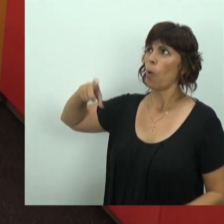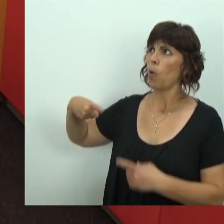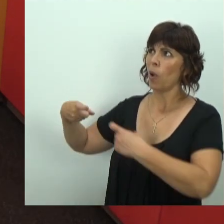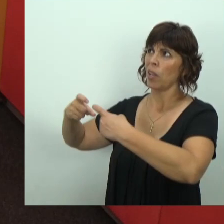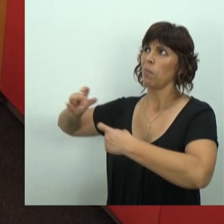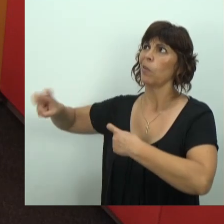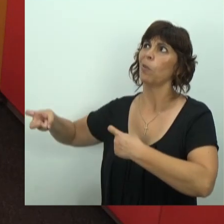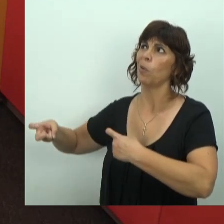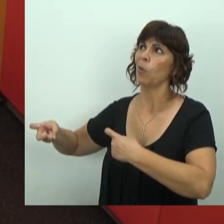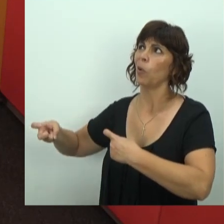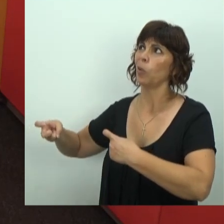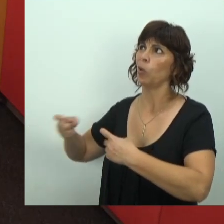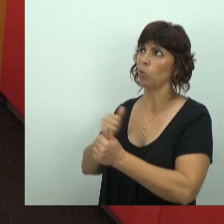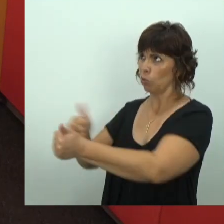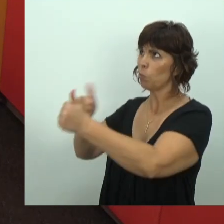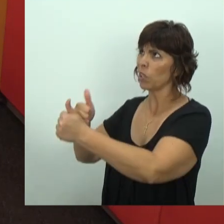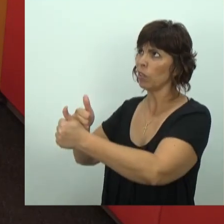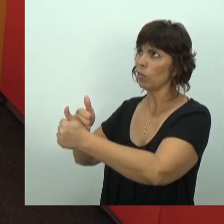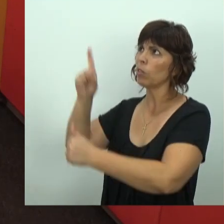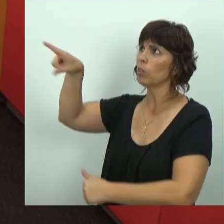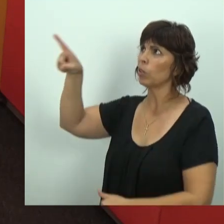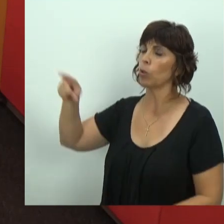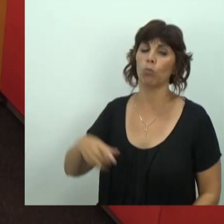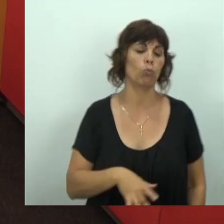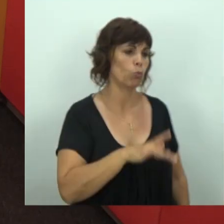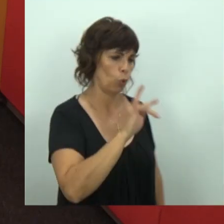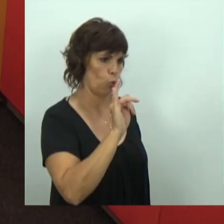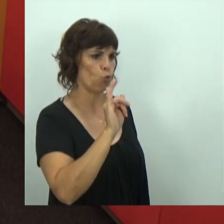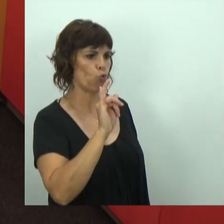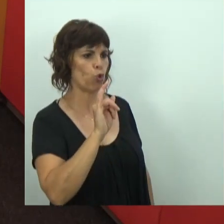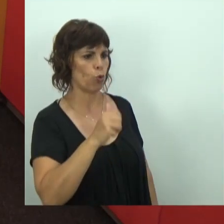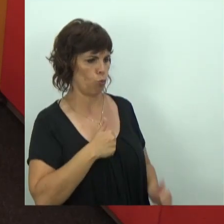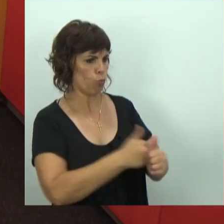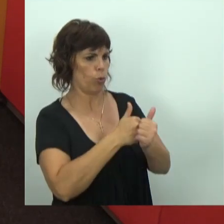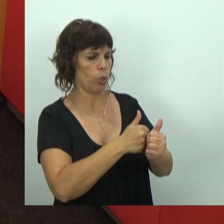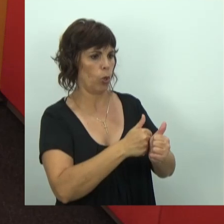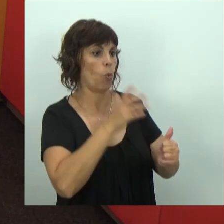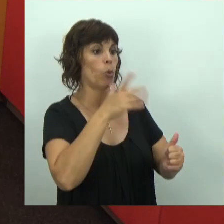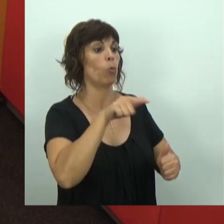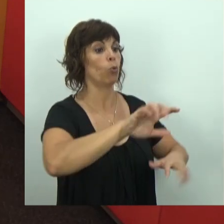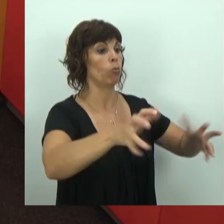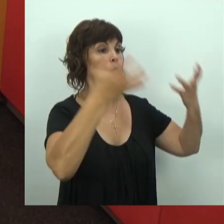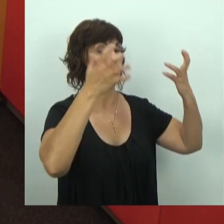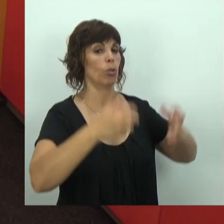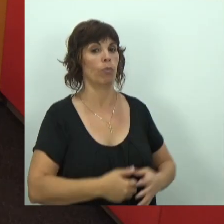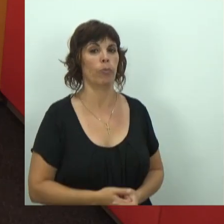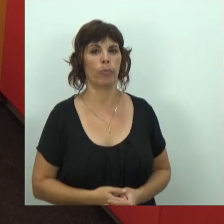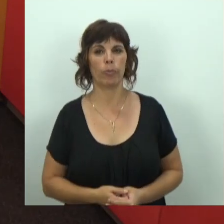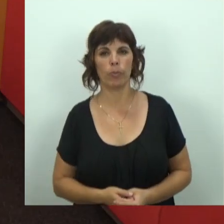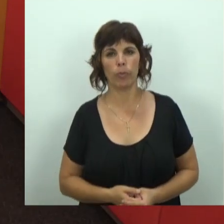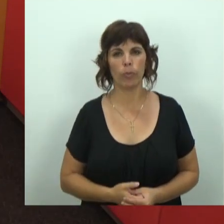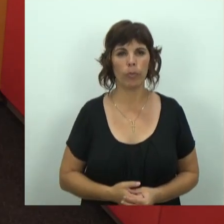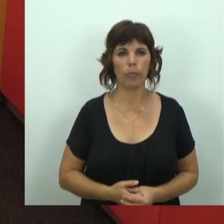mis manos? Y el Señor dijo, ve, porque ciertamente entregaré a los filisteos en tus manos. Y